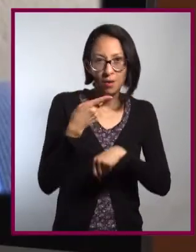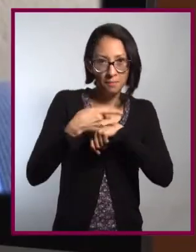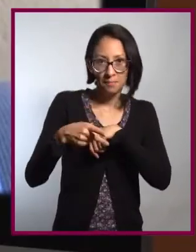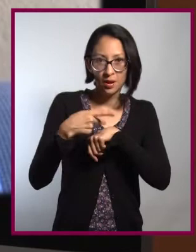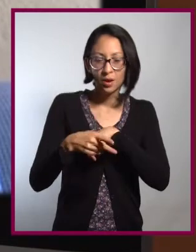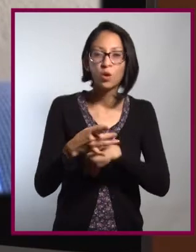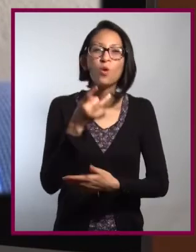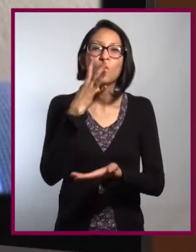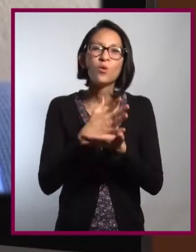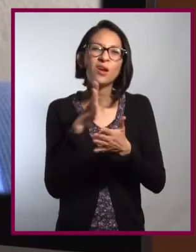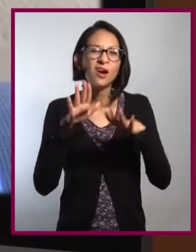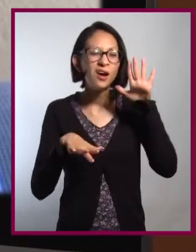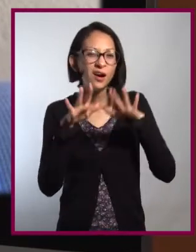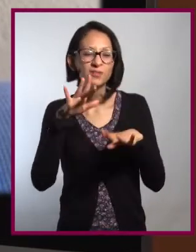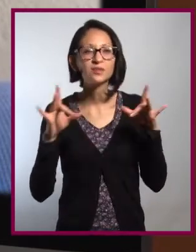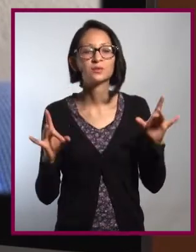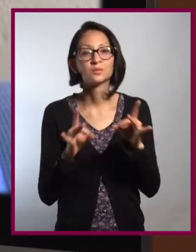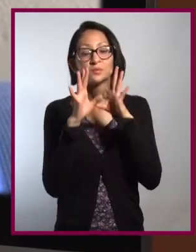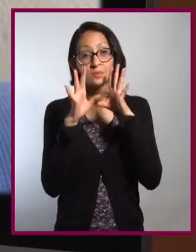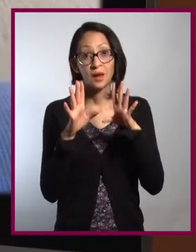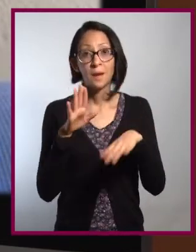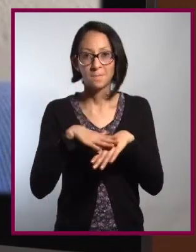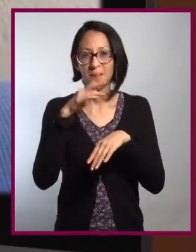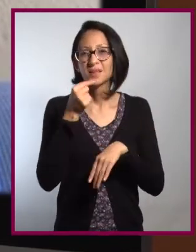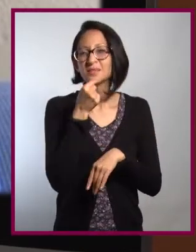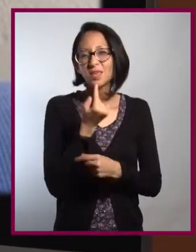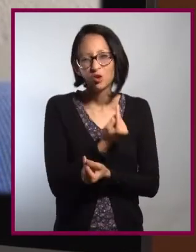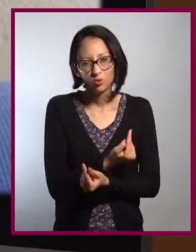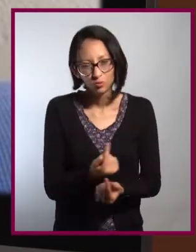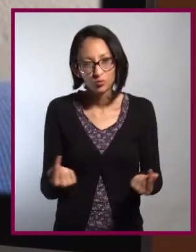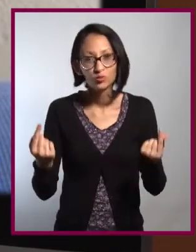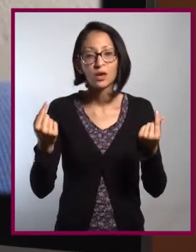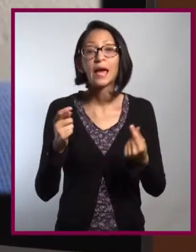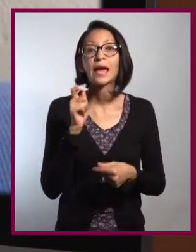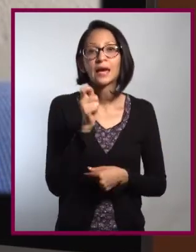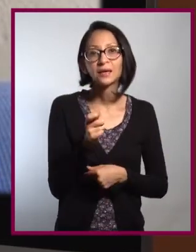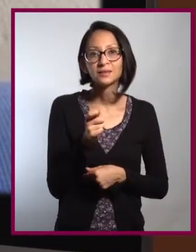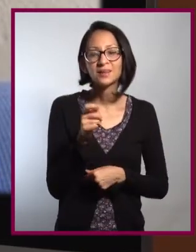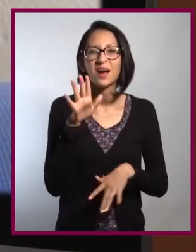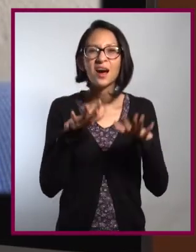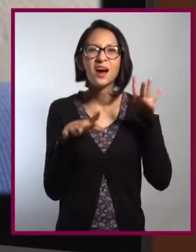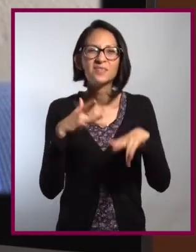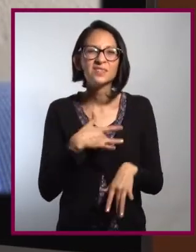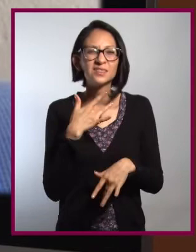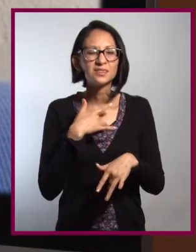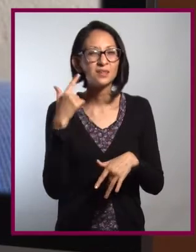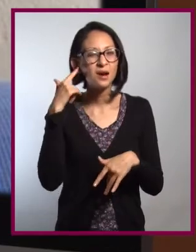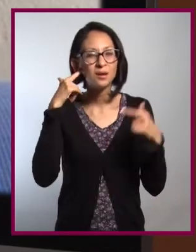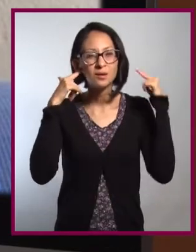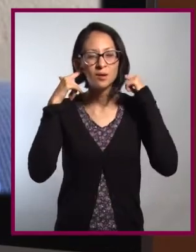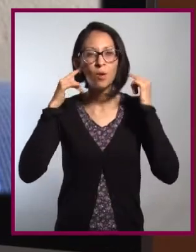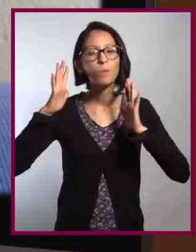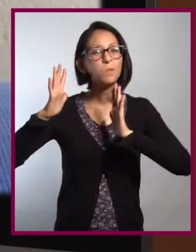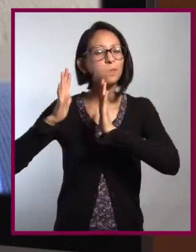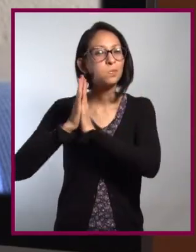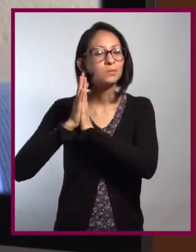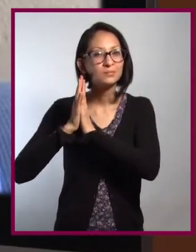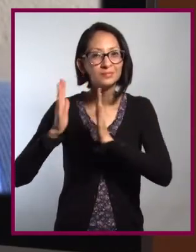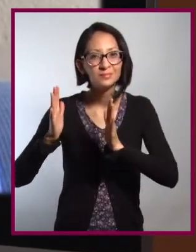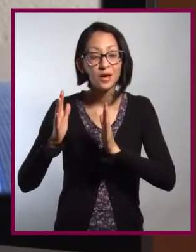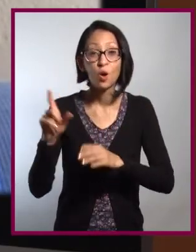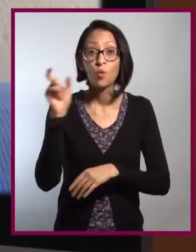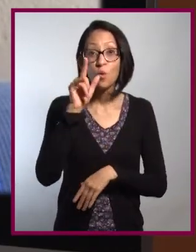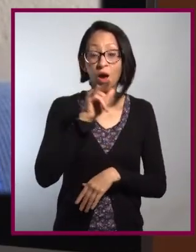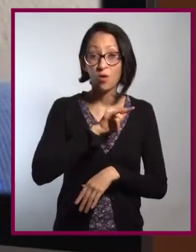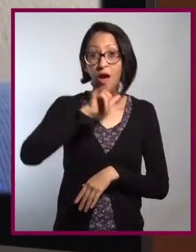suele suceder muy frecuentemente, particularmente en los niños más pequeños, es que suelen tener molestias en los oídos con los cambios de presión. Entonces, cuando el avión